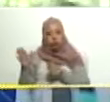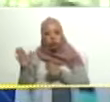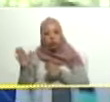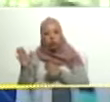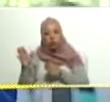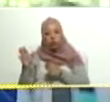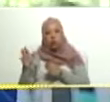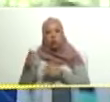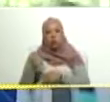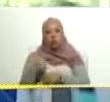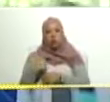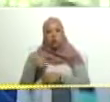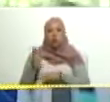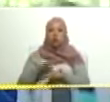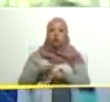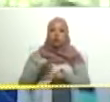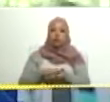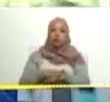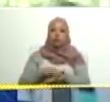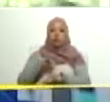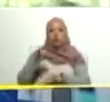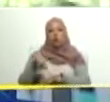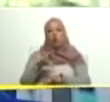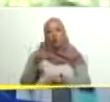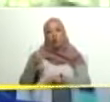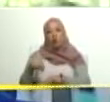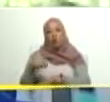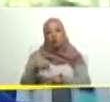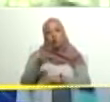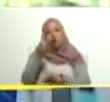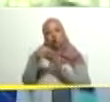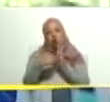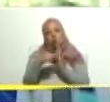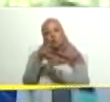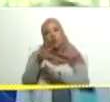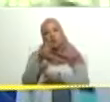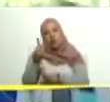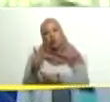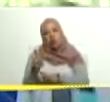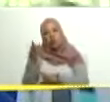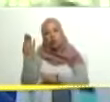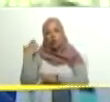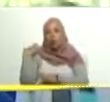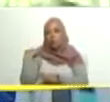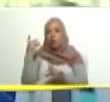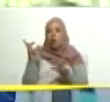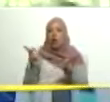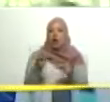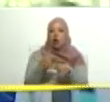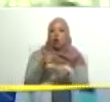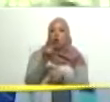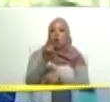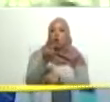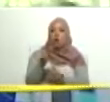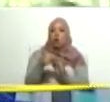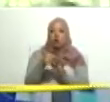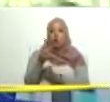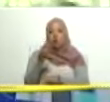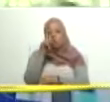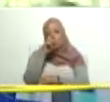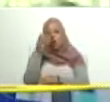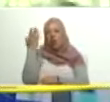Y fue cuando yo llamé, por allá por junio, julio, 2022, agosto 2022,